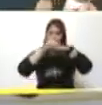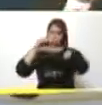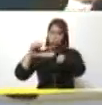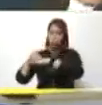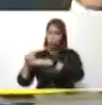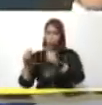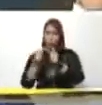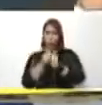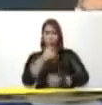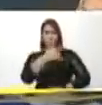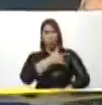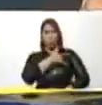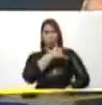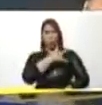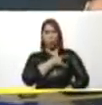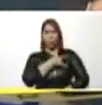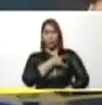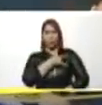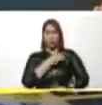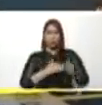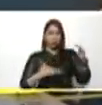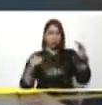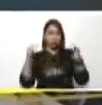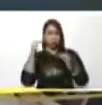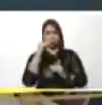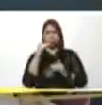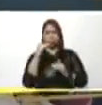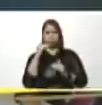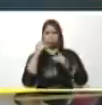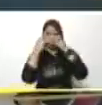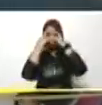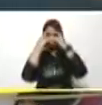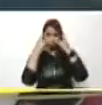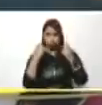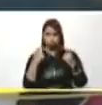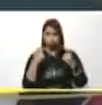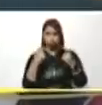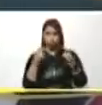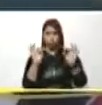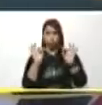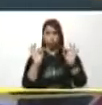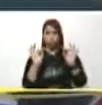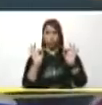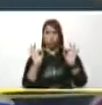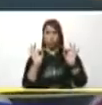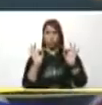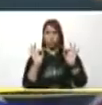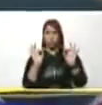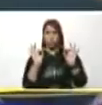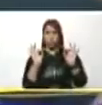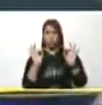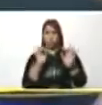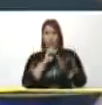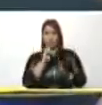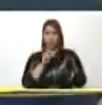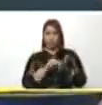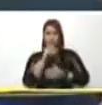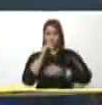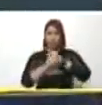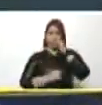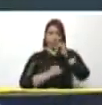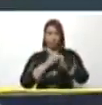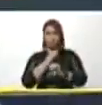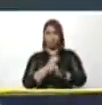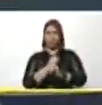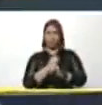con universidades, academias, expertos, especialistas, nacionales,